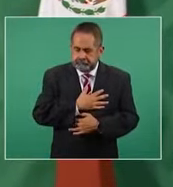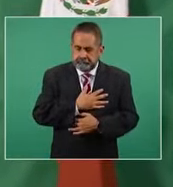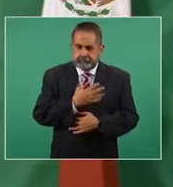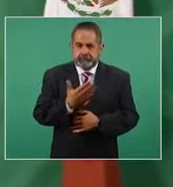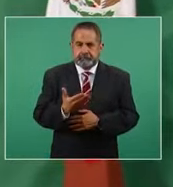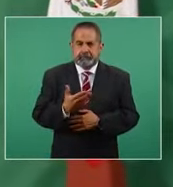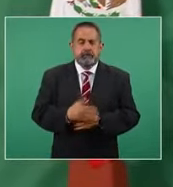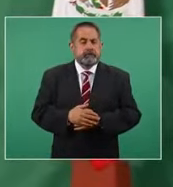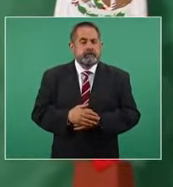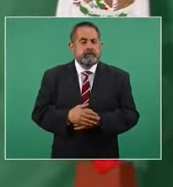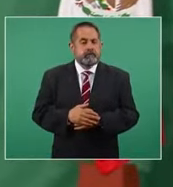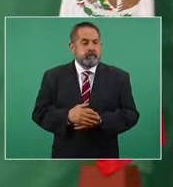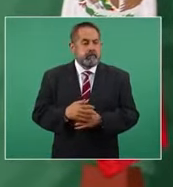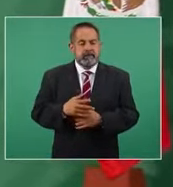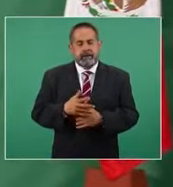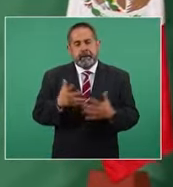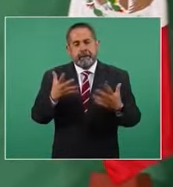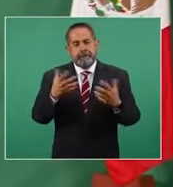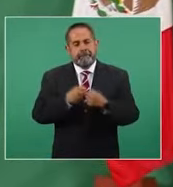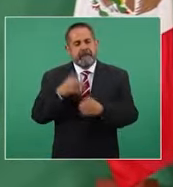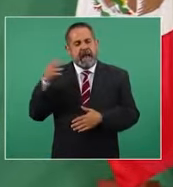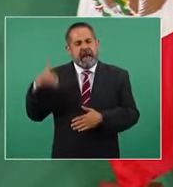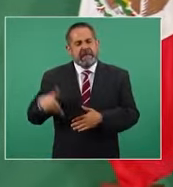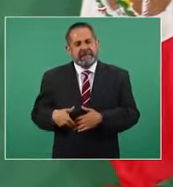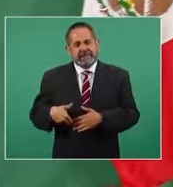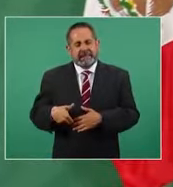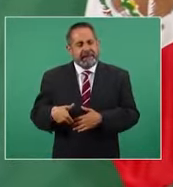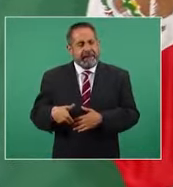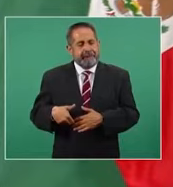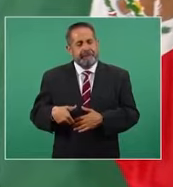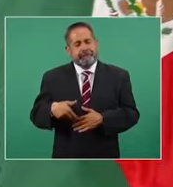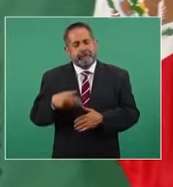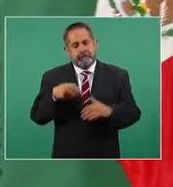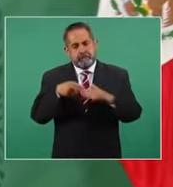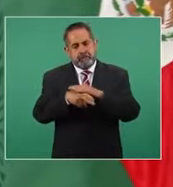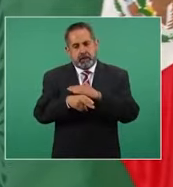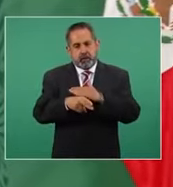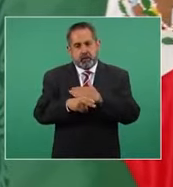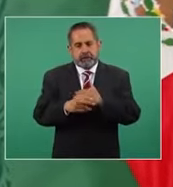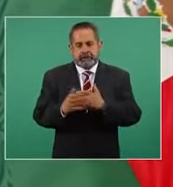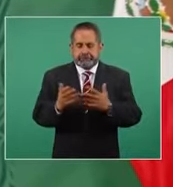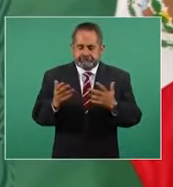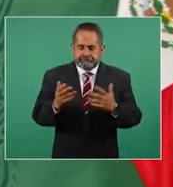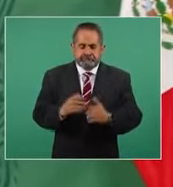de este accidente y la postura